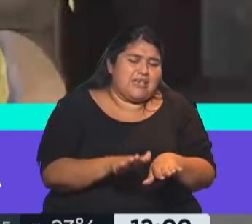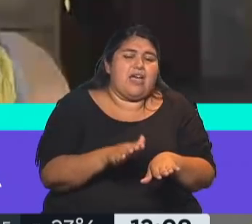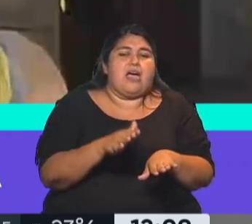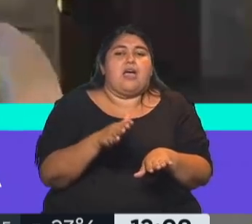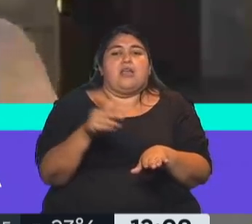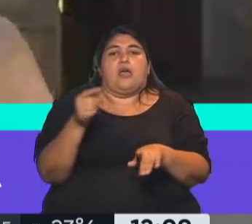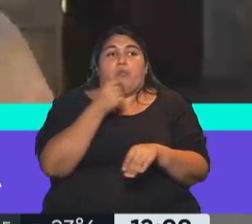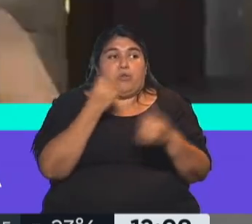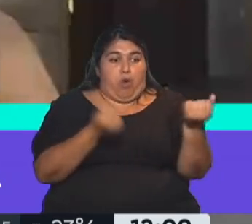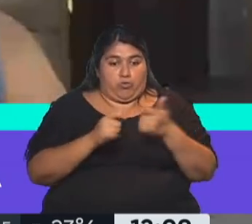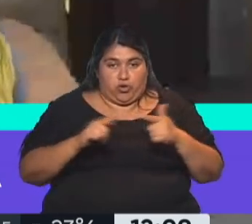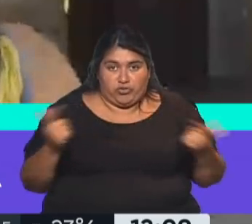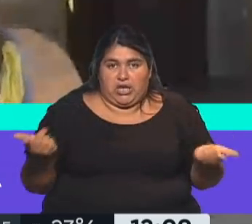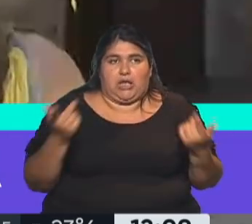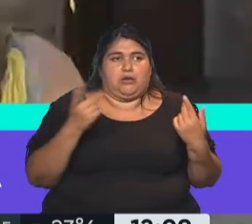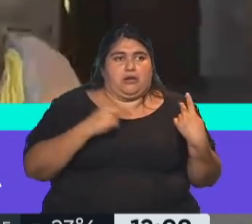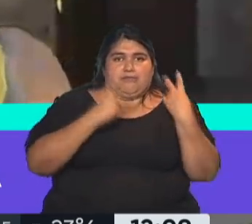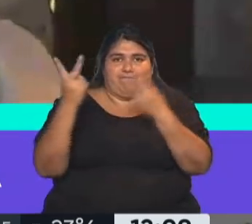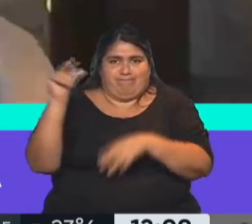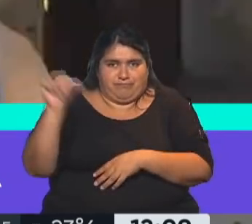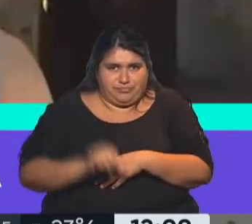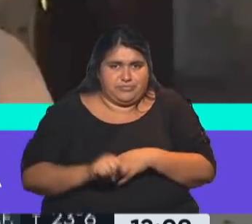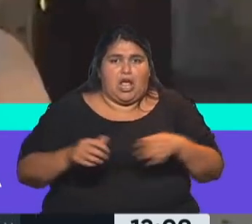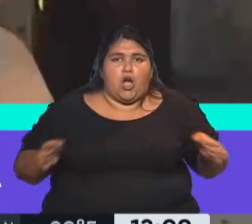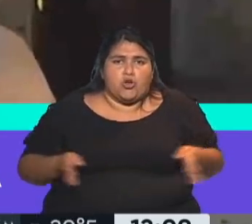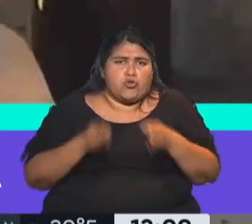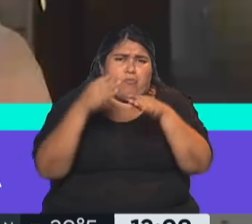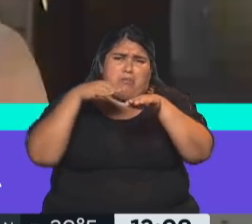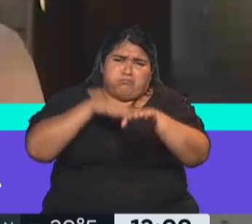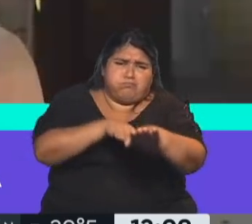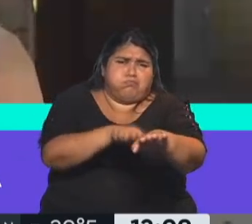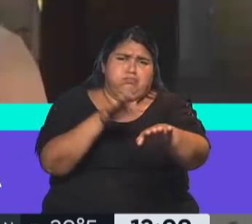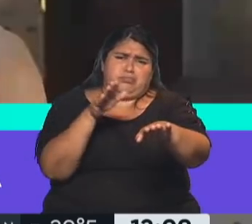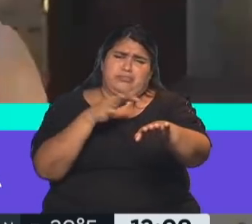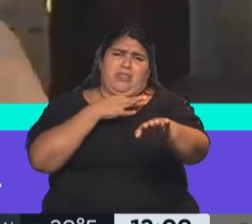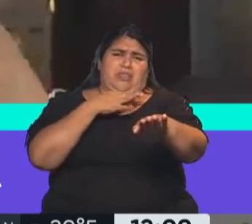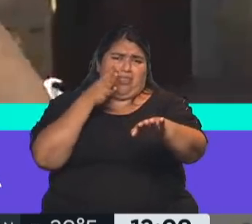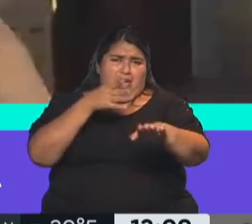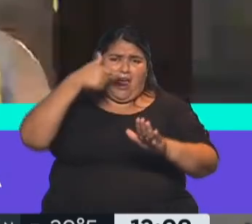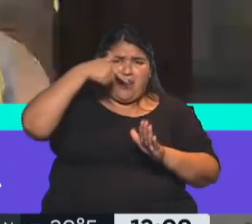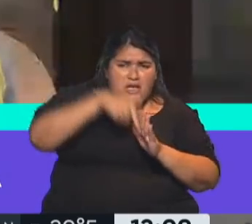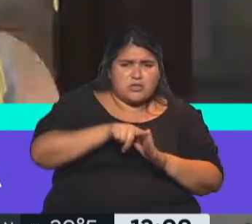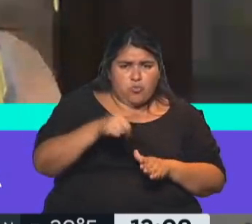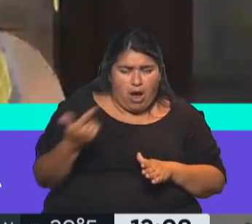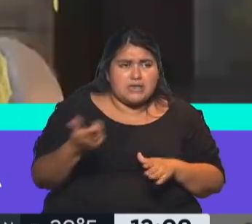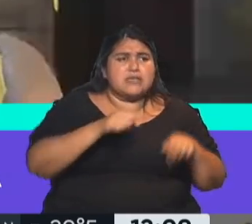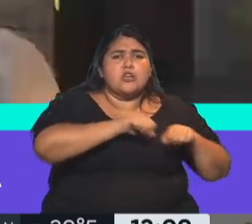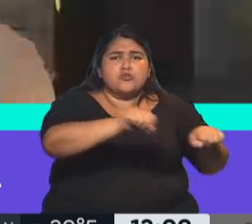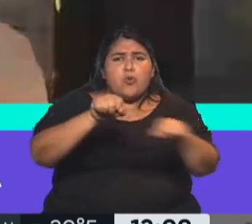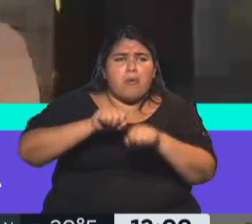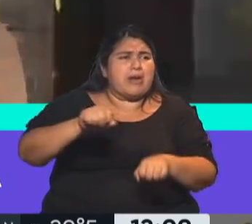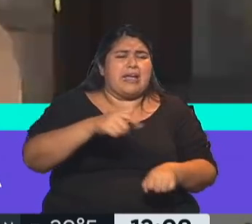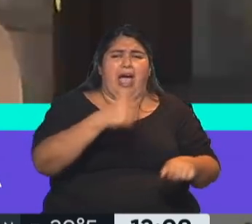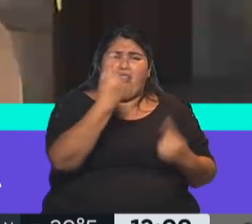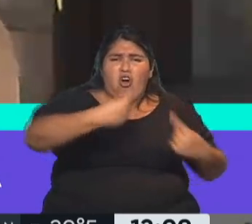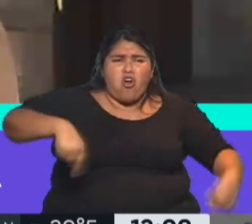tener movilidad, porque las rutas también están saturadas, está faltando nafta, hay saqueos en algunos supermercados, ya